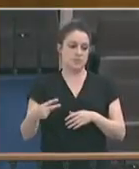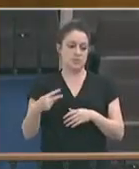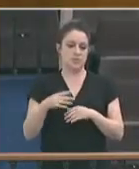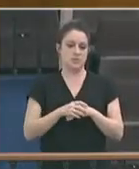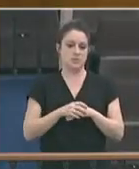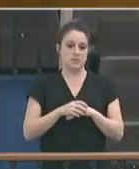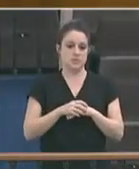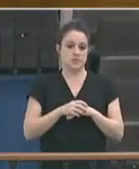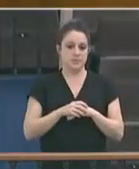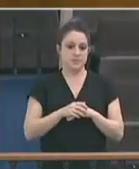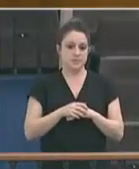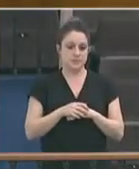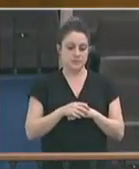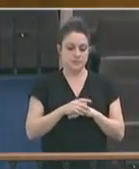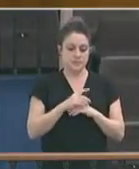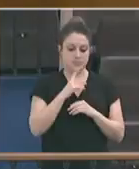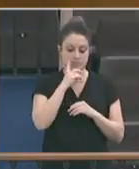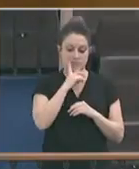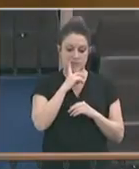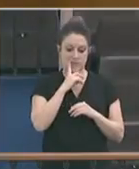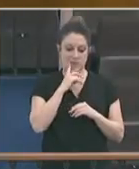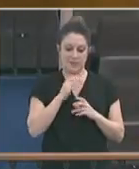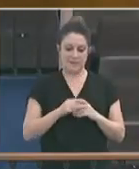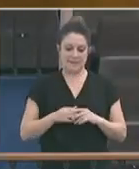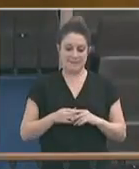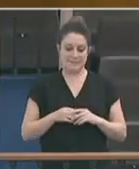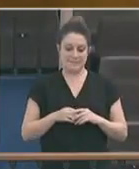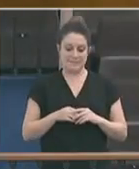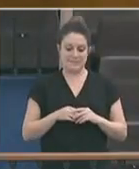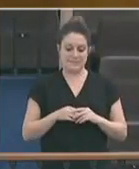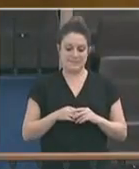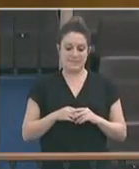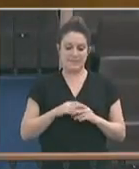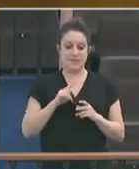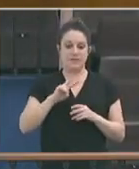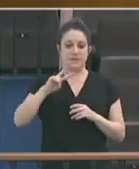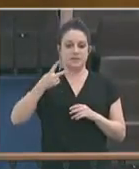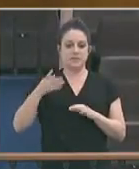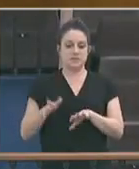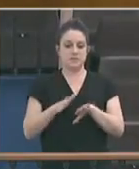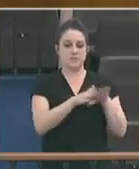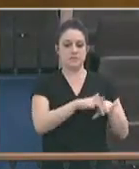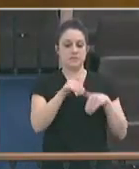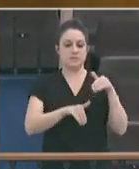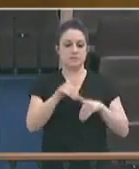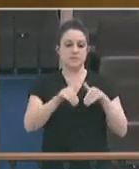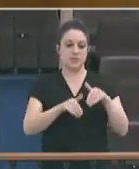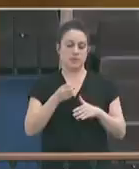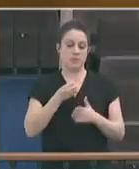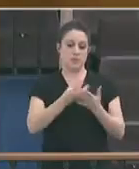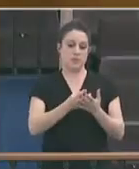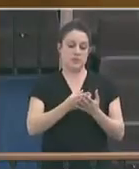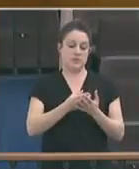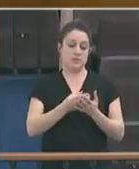votos a favor, 19 en contra y 10 abstenciones. En segundo lugar, sometemos a votación la propuesta de resolución presentada por el